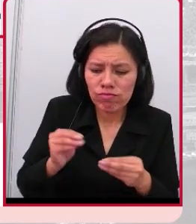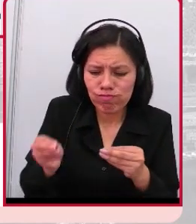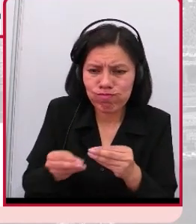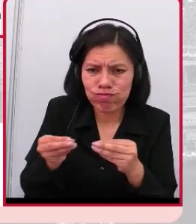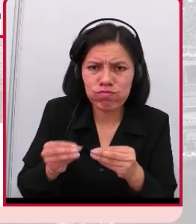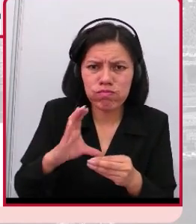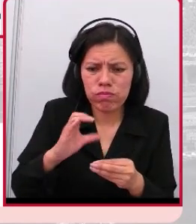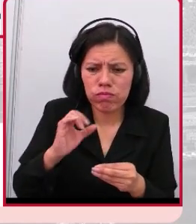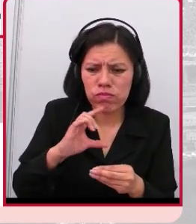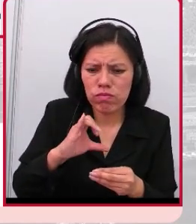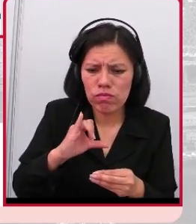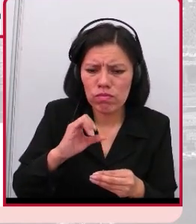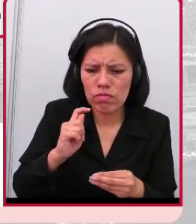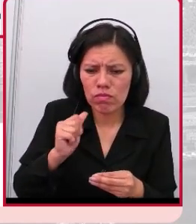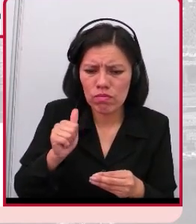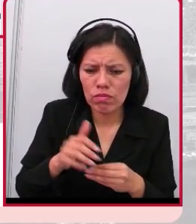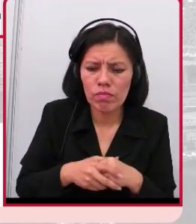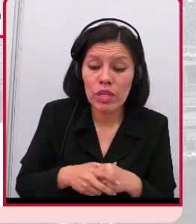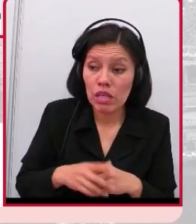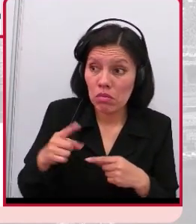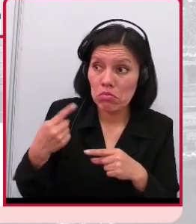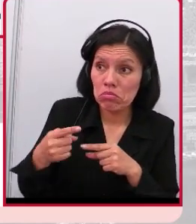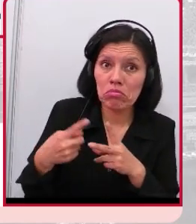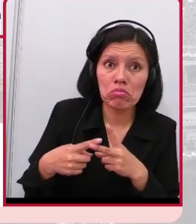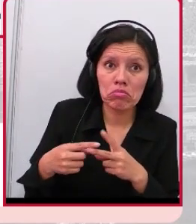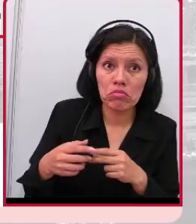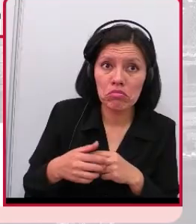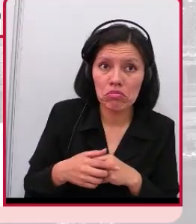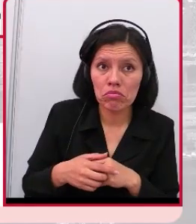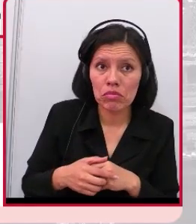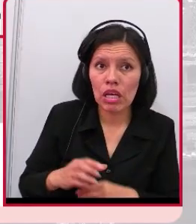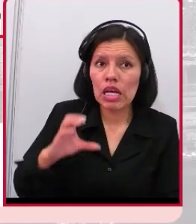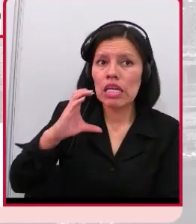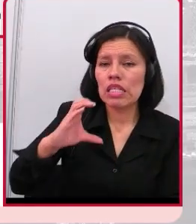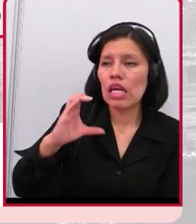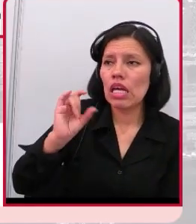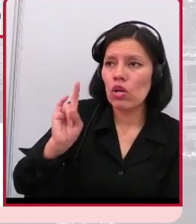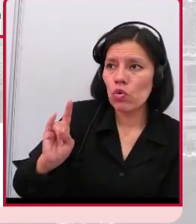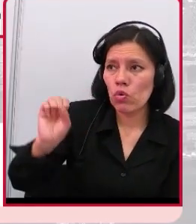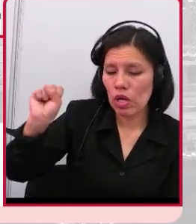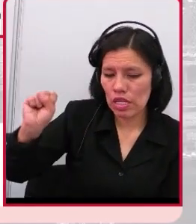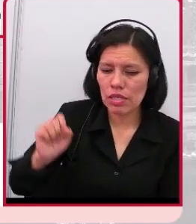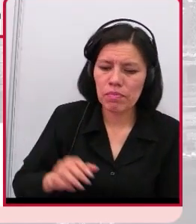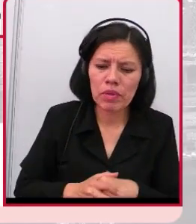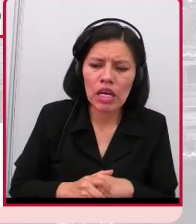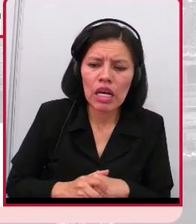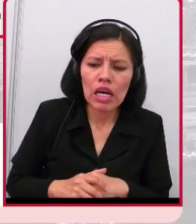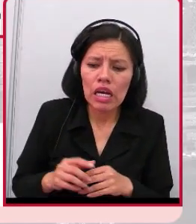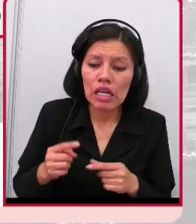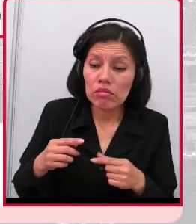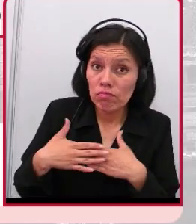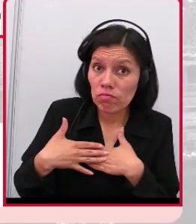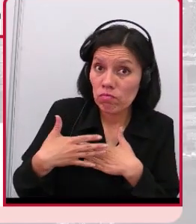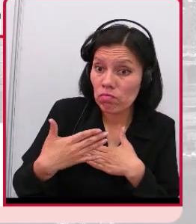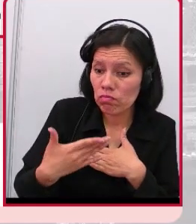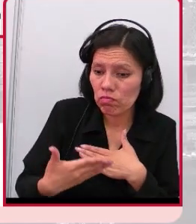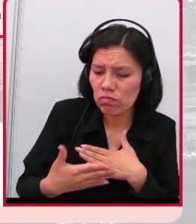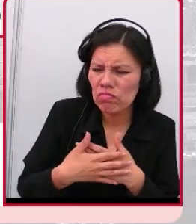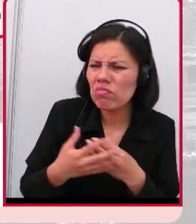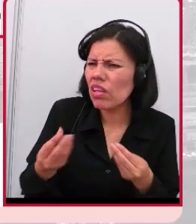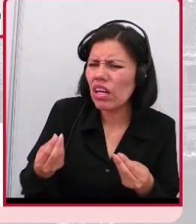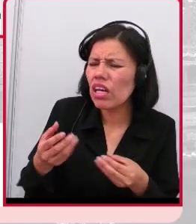vamos a ver en la siguiente lámina. Pero como línea base, ¿qué es lo que ha logrado? ¿Qué es lo que hemos logrado luego de varios análisis